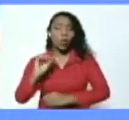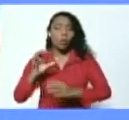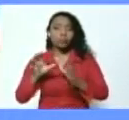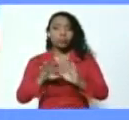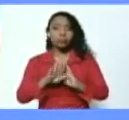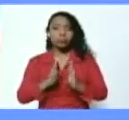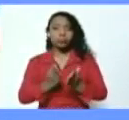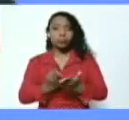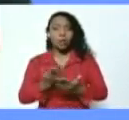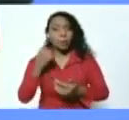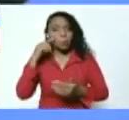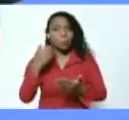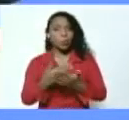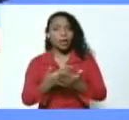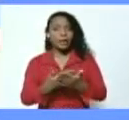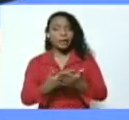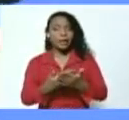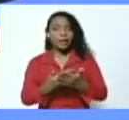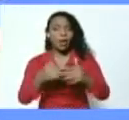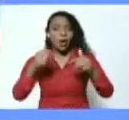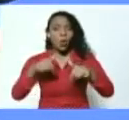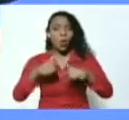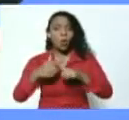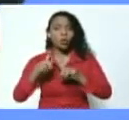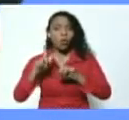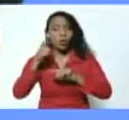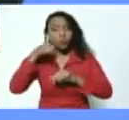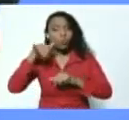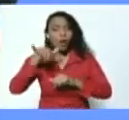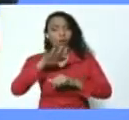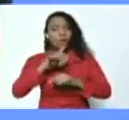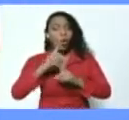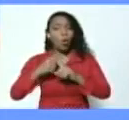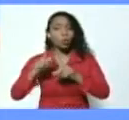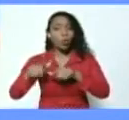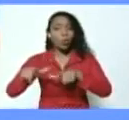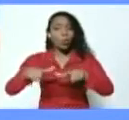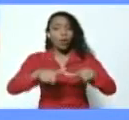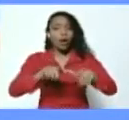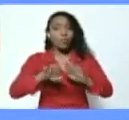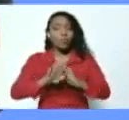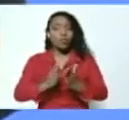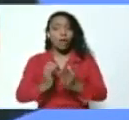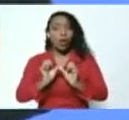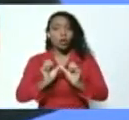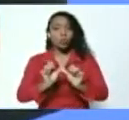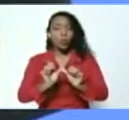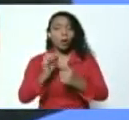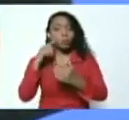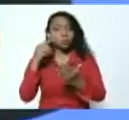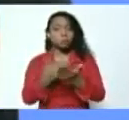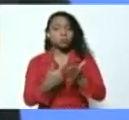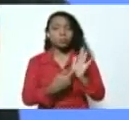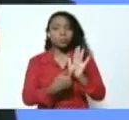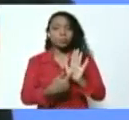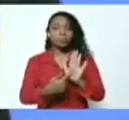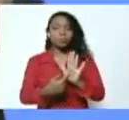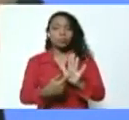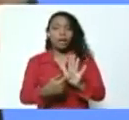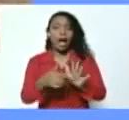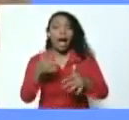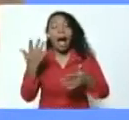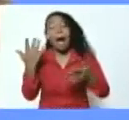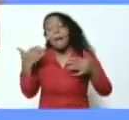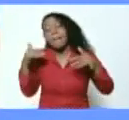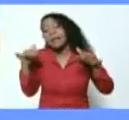hemos demostrado. Y otros pueblos en otras partes del mundo lo siguen demostrando también. A pesar de los